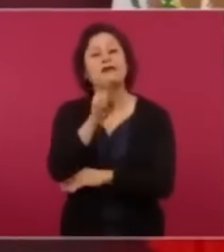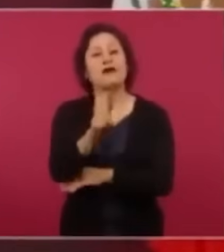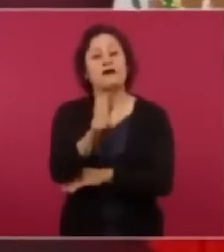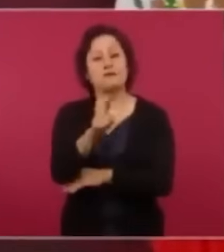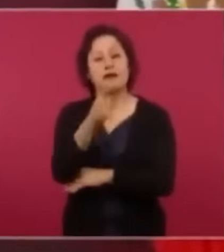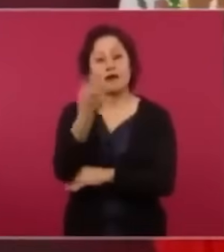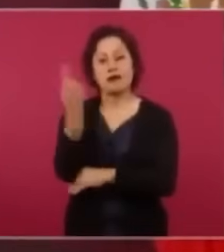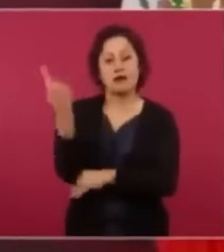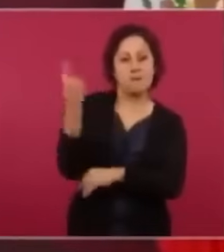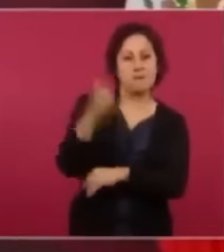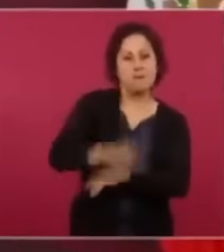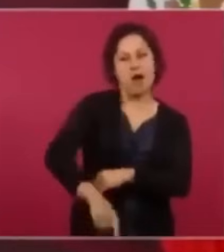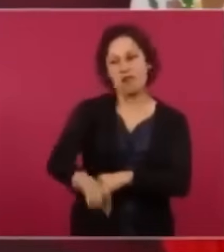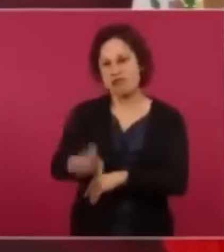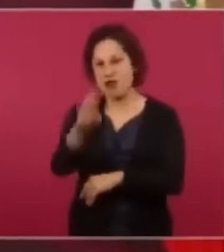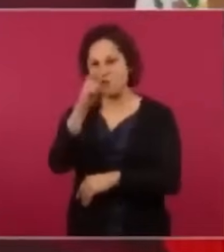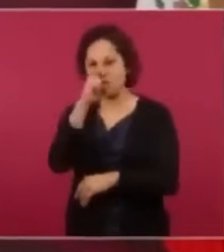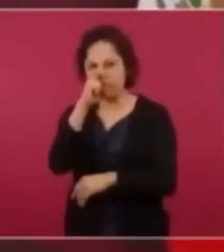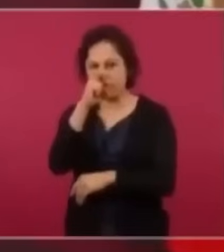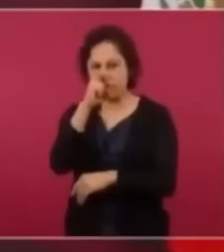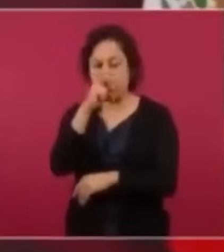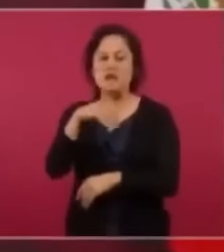autoritarismo y corrupción.